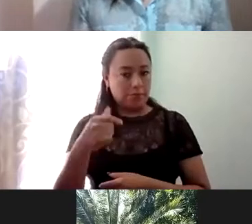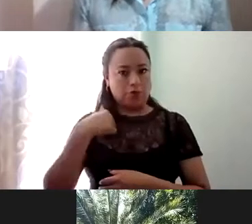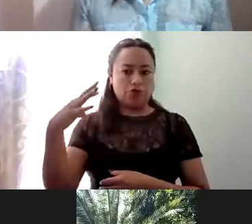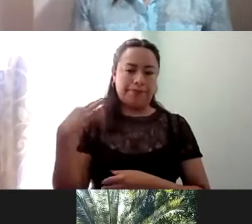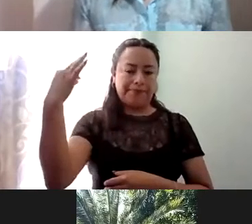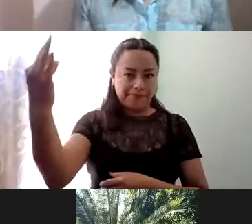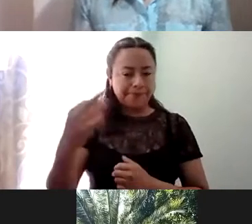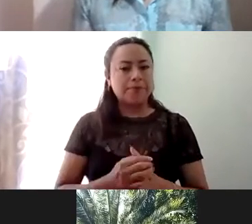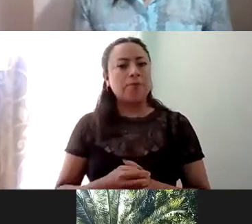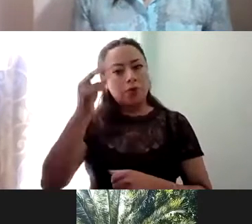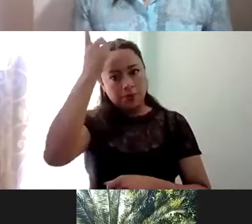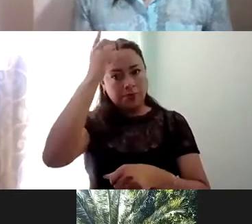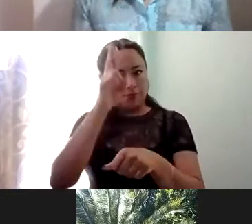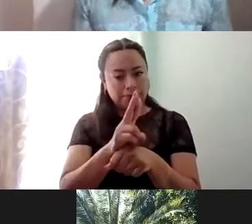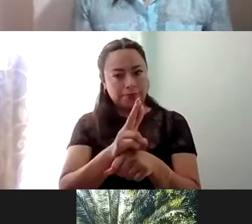de